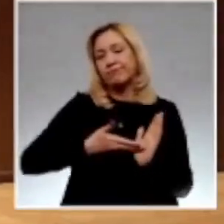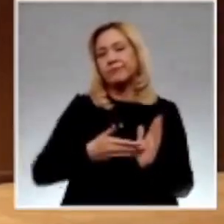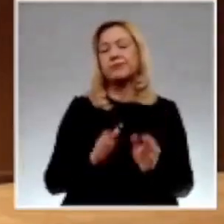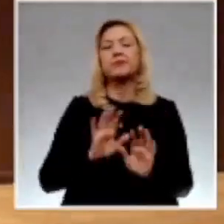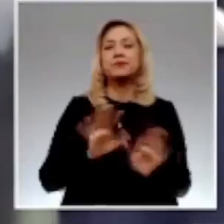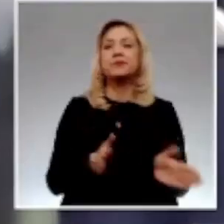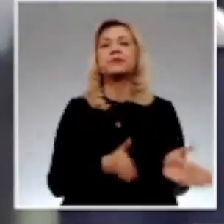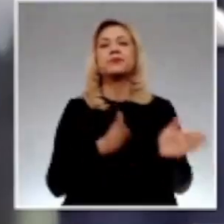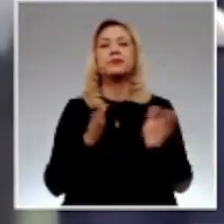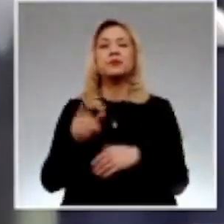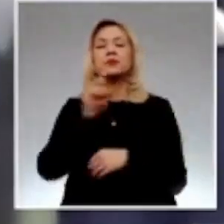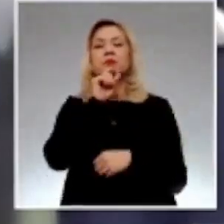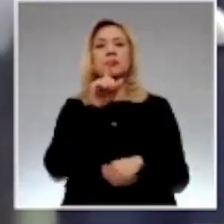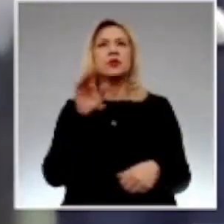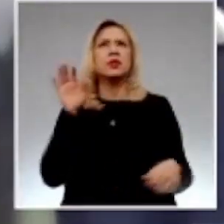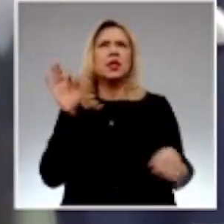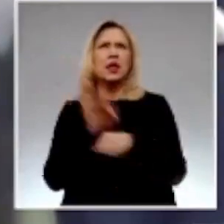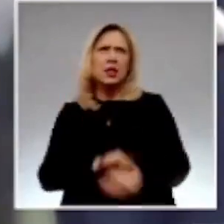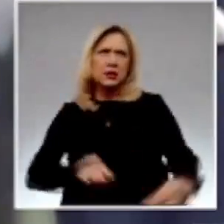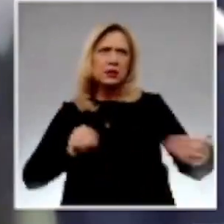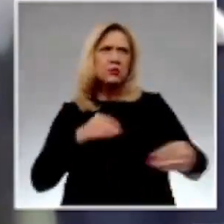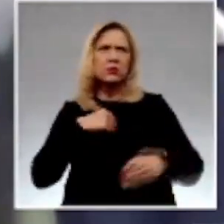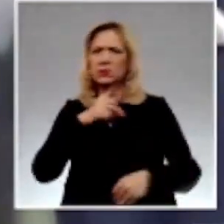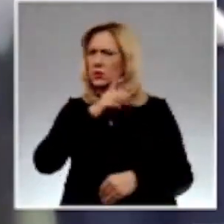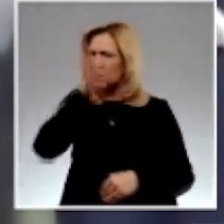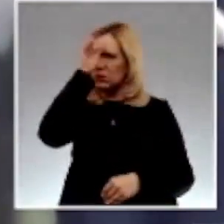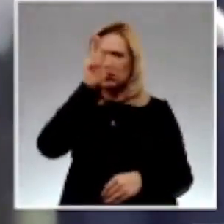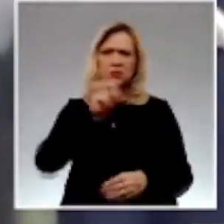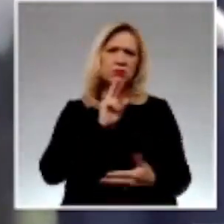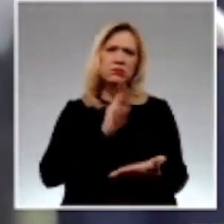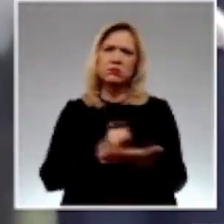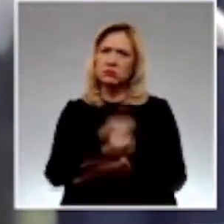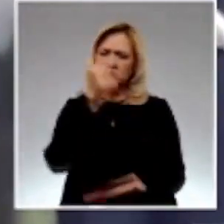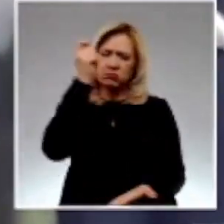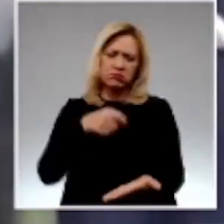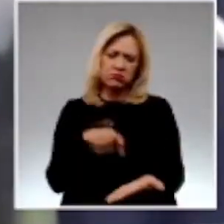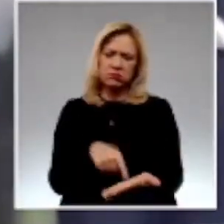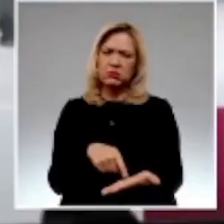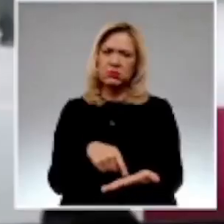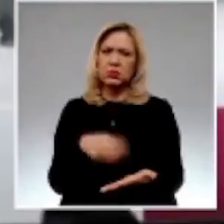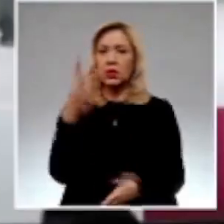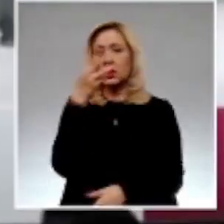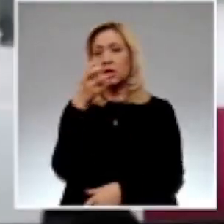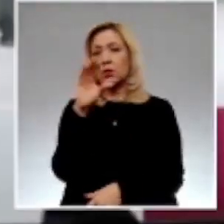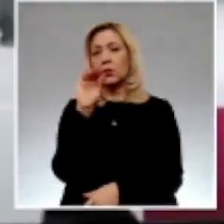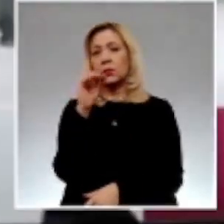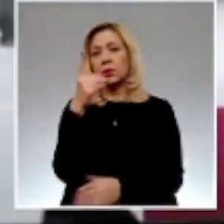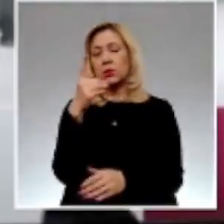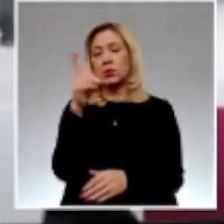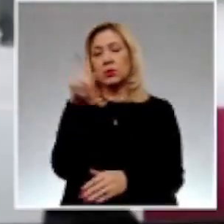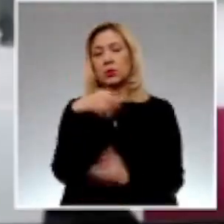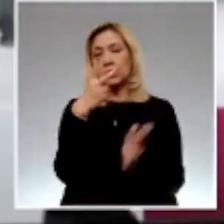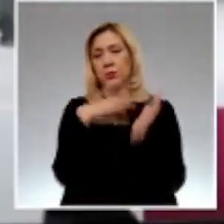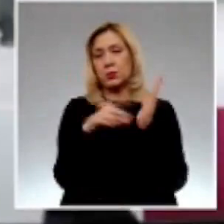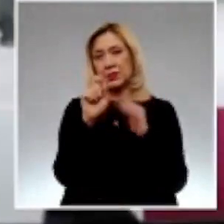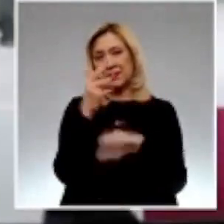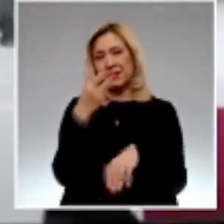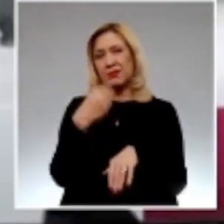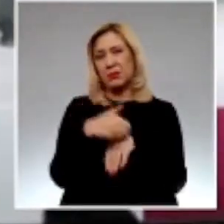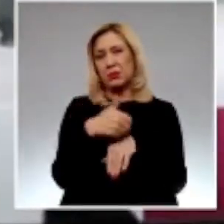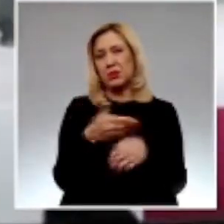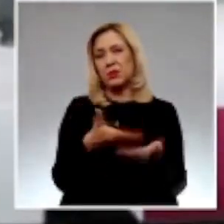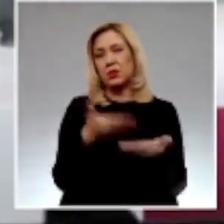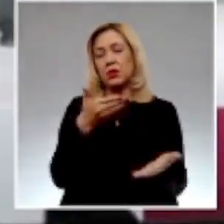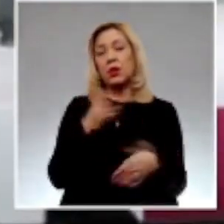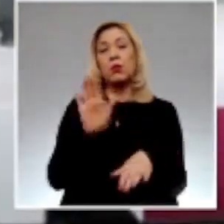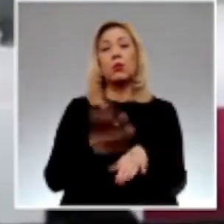de apelación 391 de 2023 que proponía Confirmar las multas por más de 60 millones de pesos que Lina